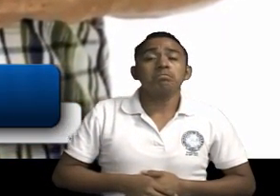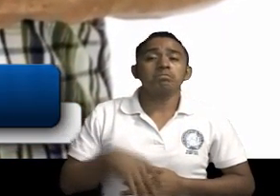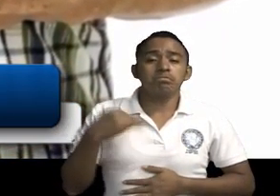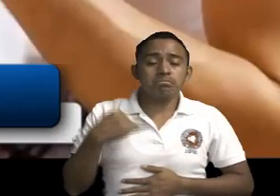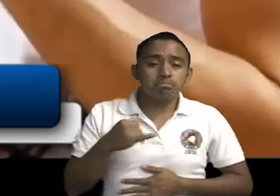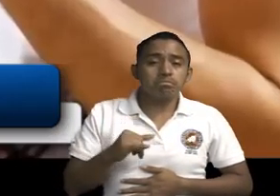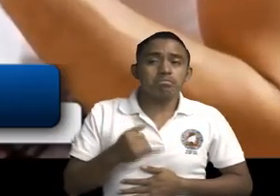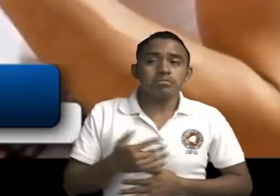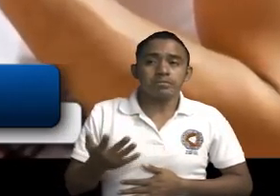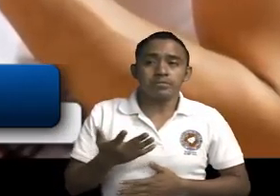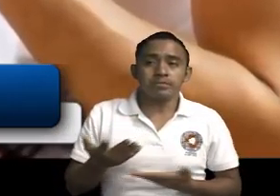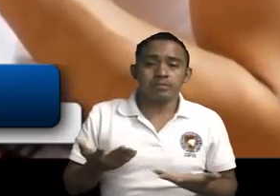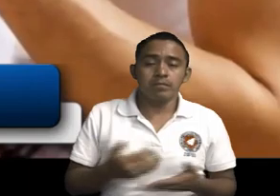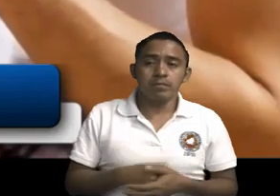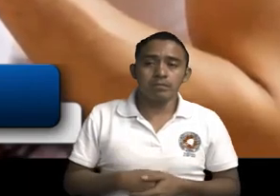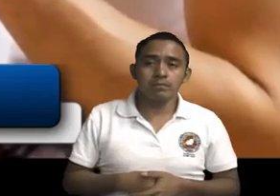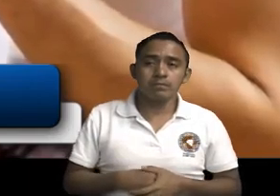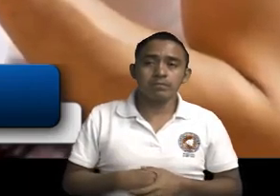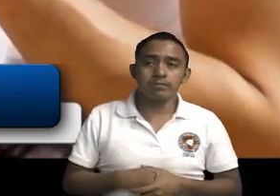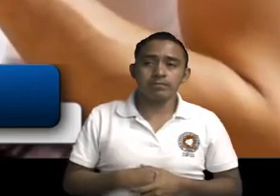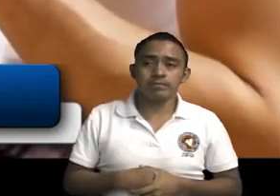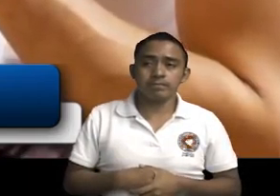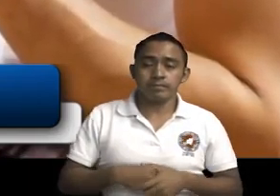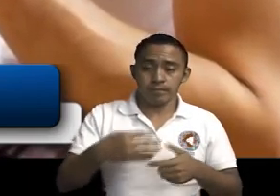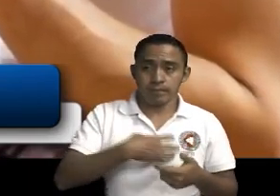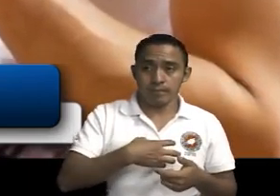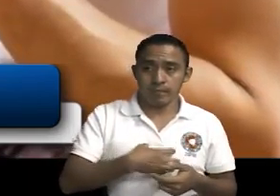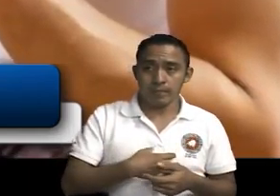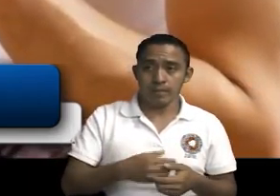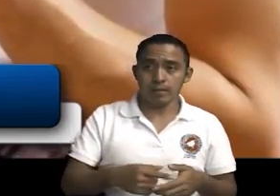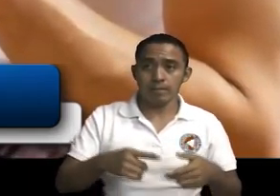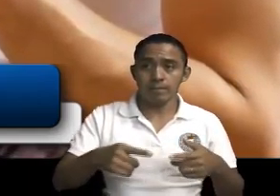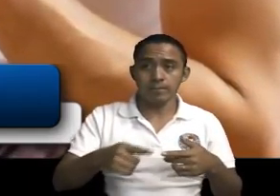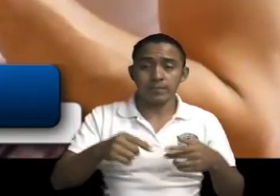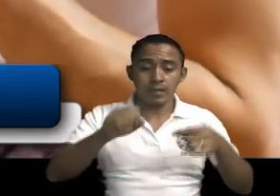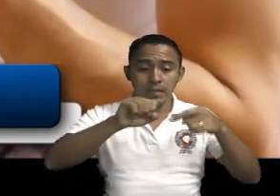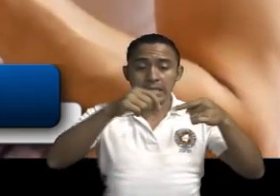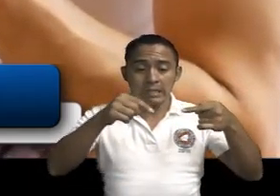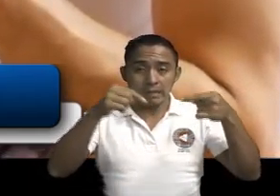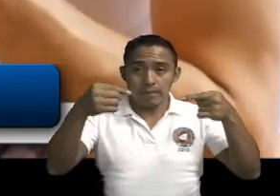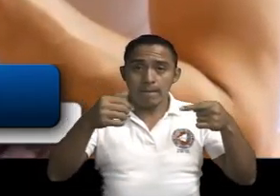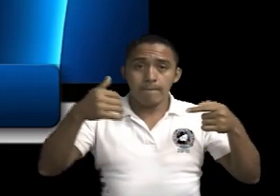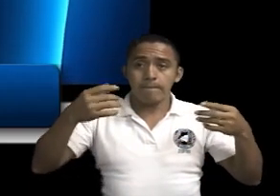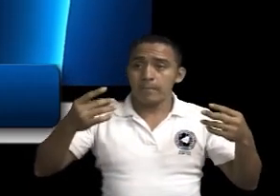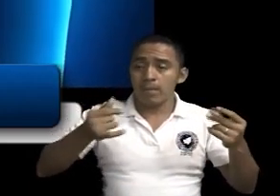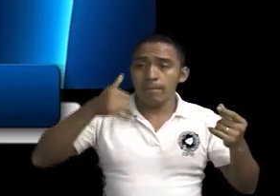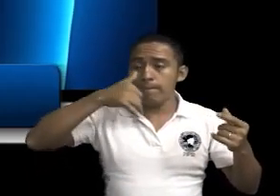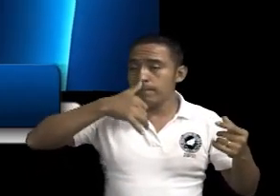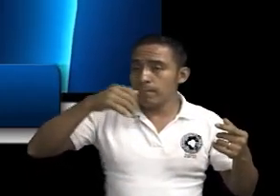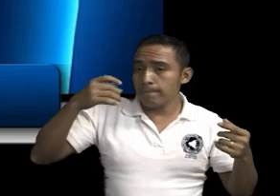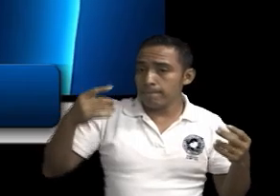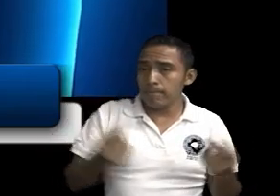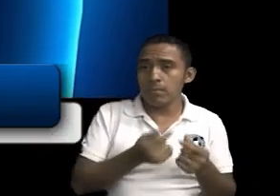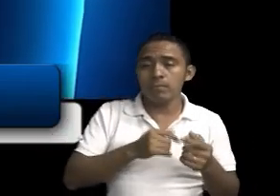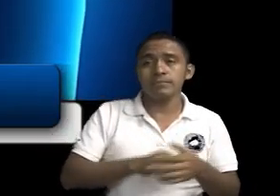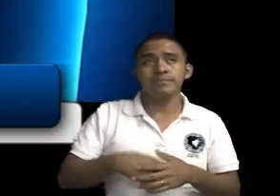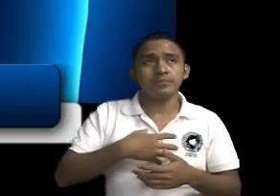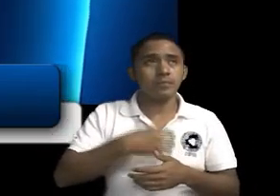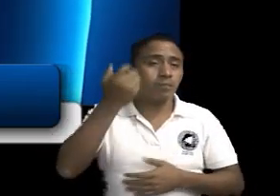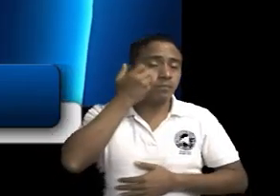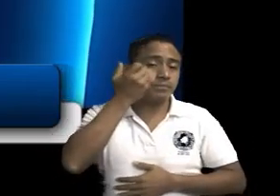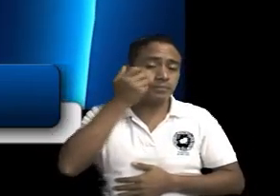porque está uno de los síntomas es la eyaculación precoz. Porque en las enfermedades neurológicas, cuando